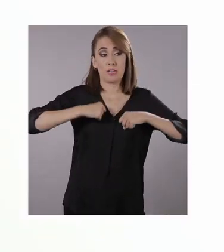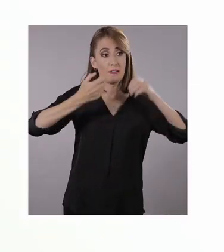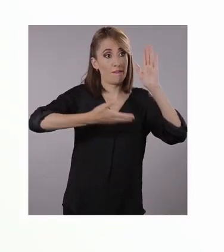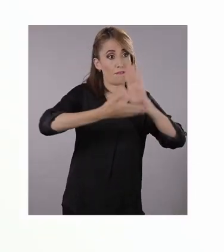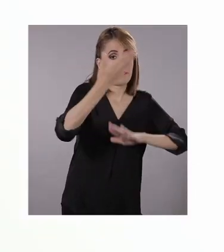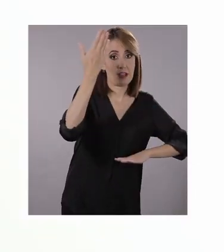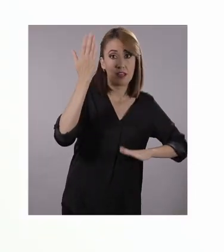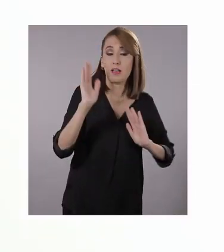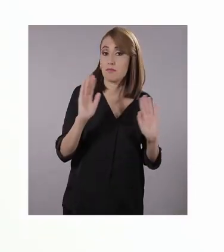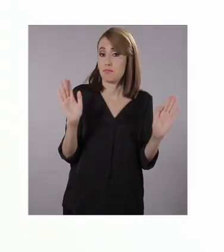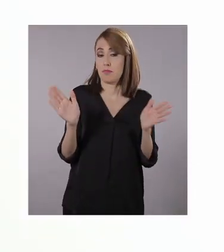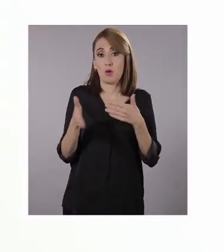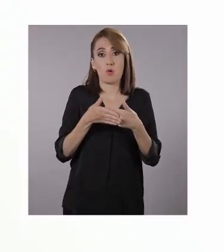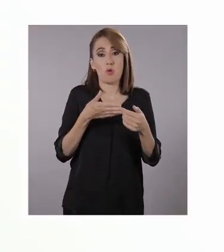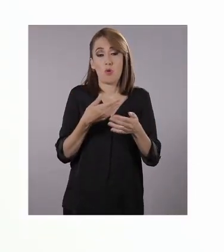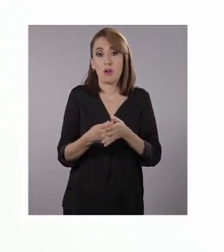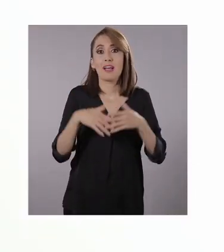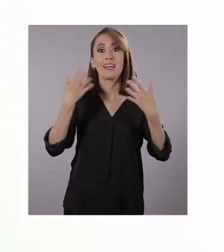que vayan...